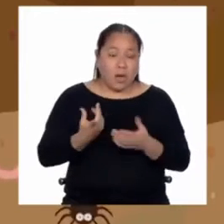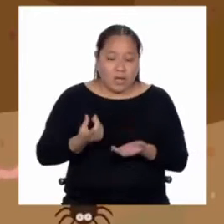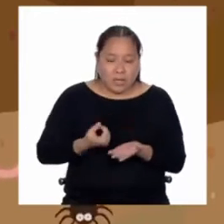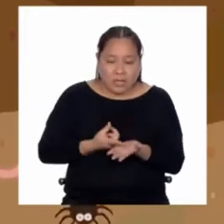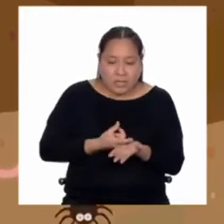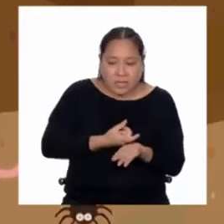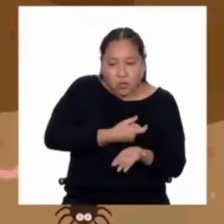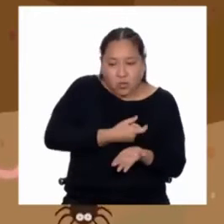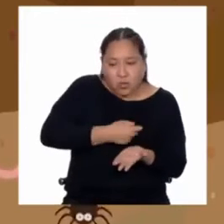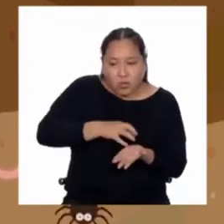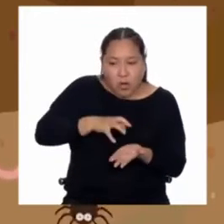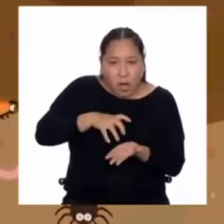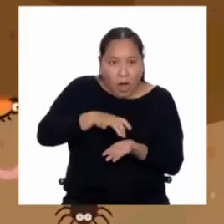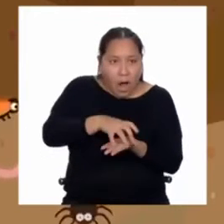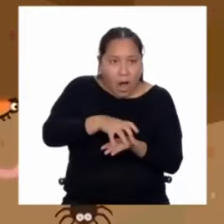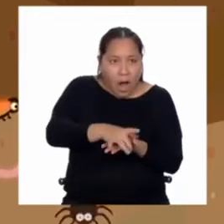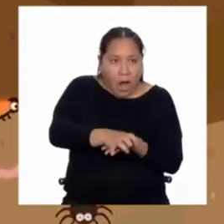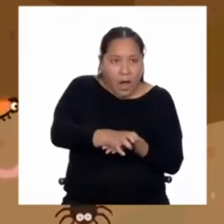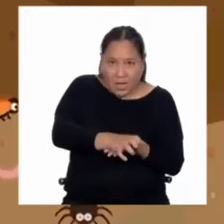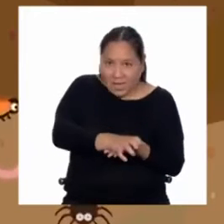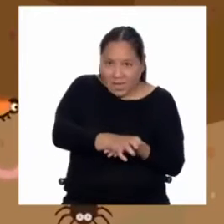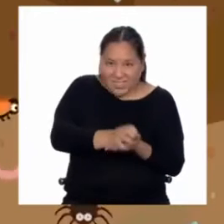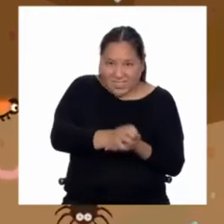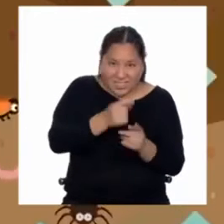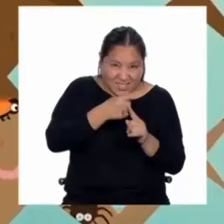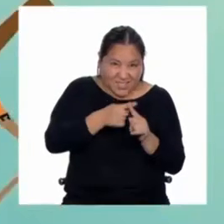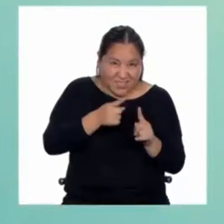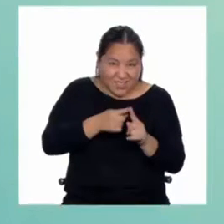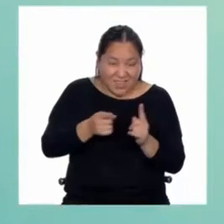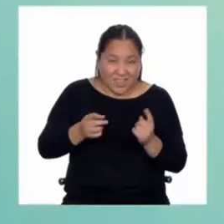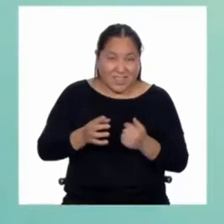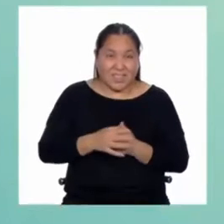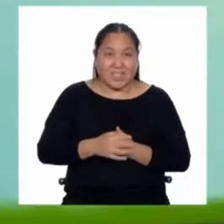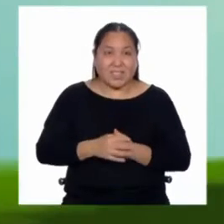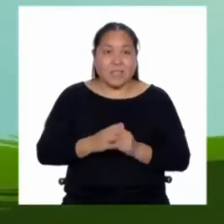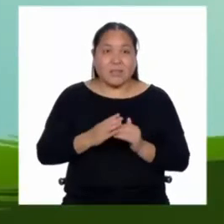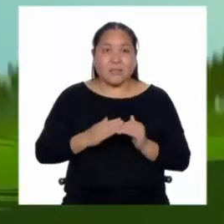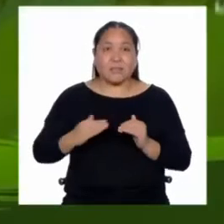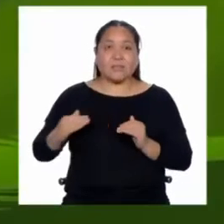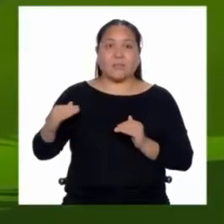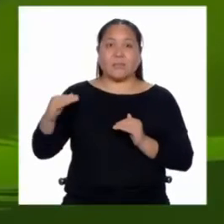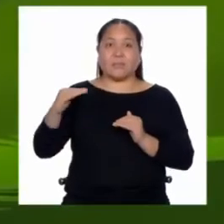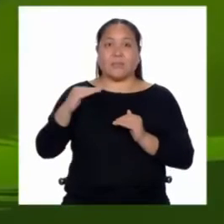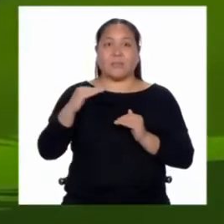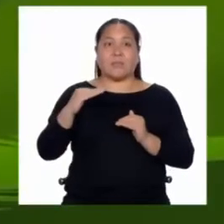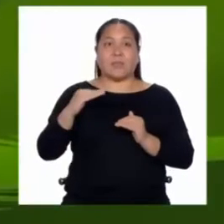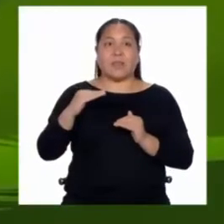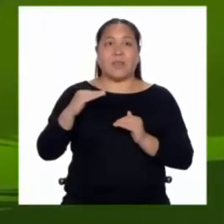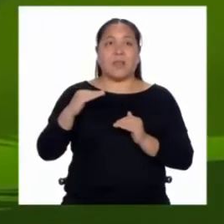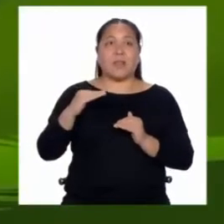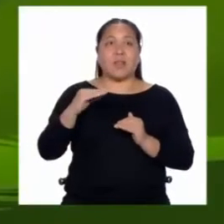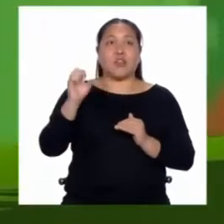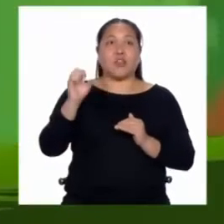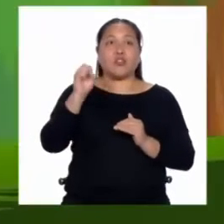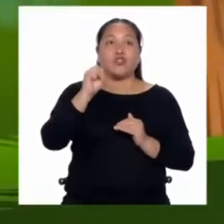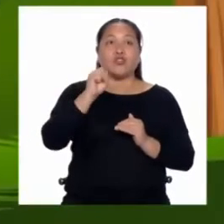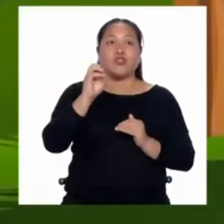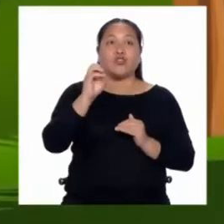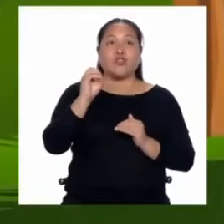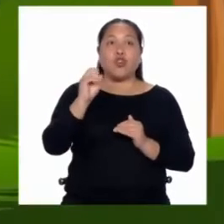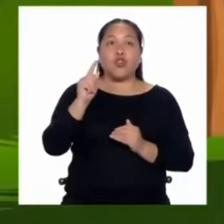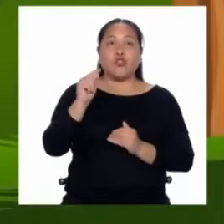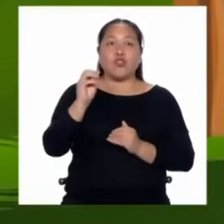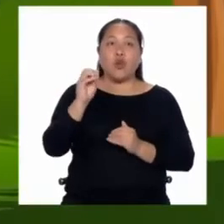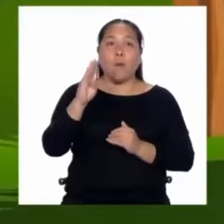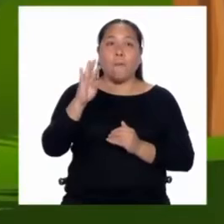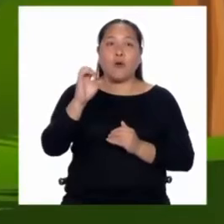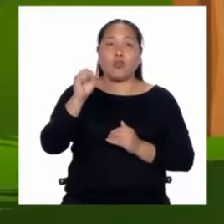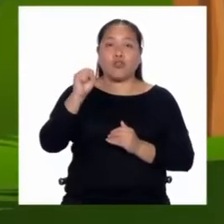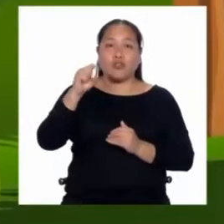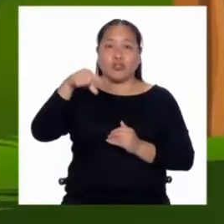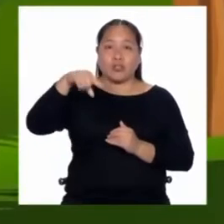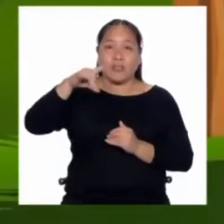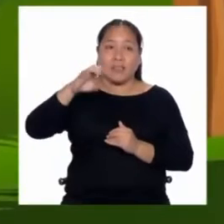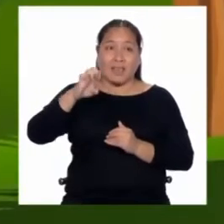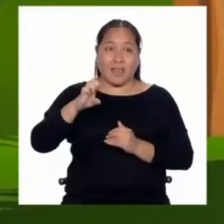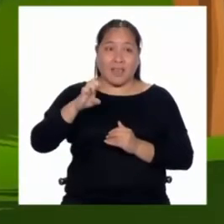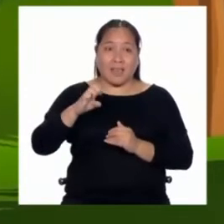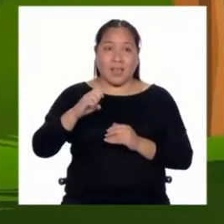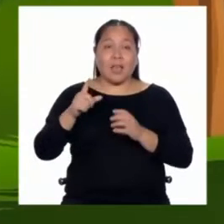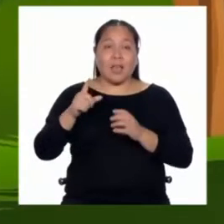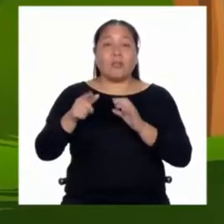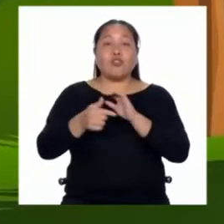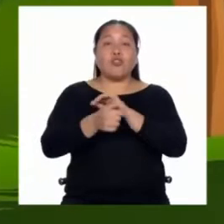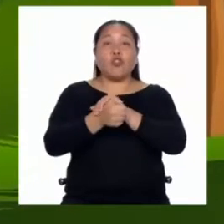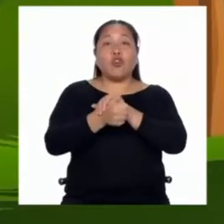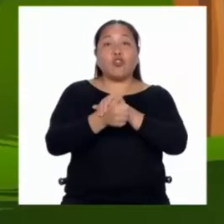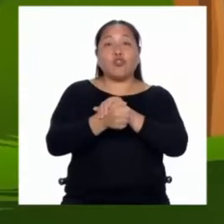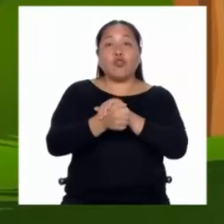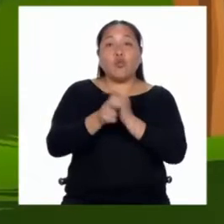insectos, gusanos, lombrices y arañas. Mientras que en la fauna del sotobosque radican animales como la tortuga y los sapos, que viven